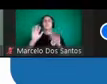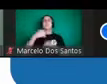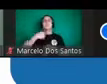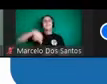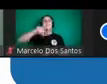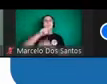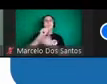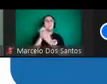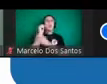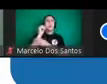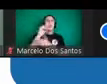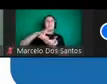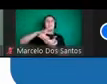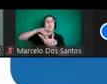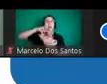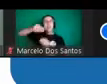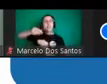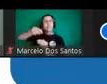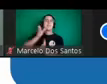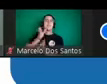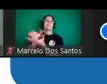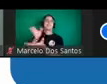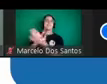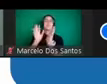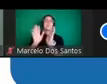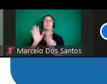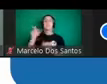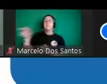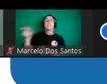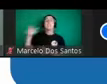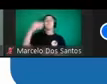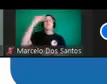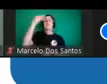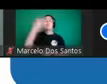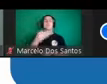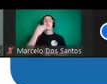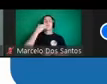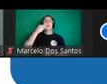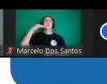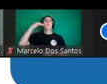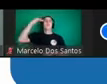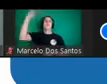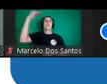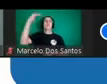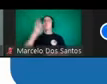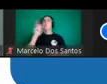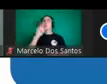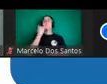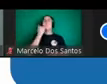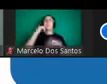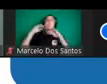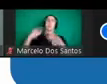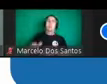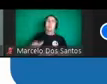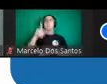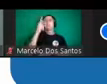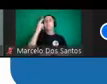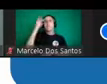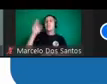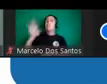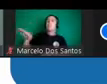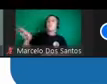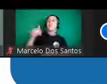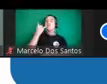son personas adultas, ¿verdad? No estamos tratando con niños, ¿verdad? Entonces, tener en cuenta también ese factor es muy